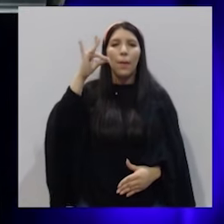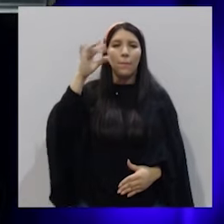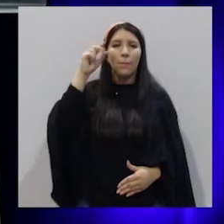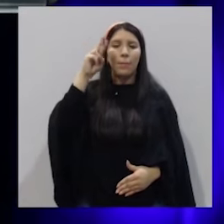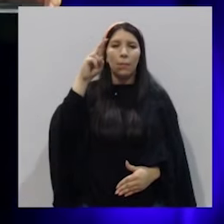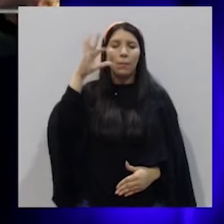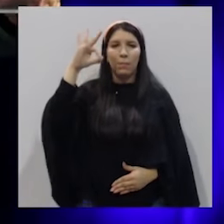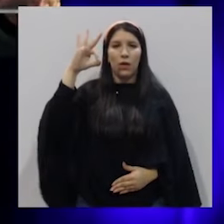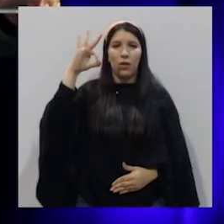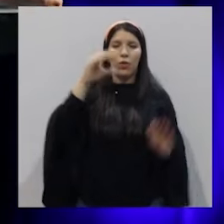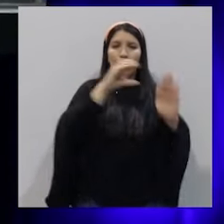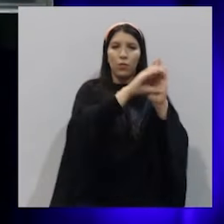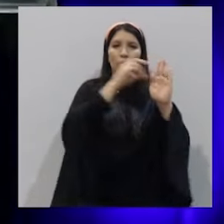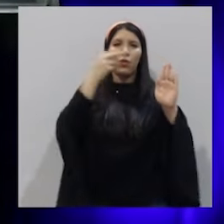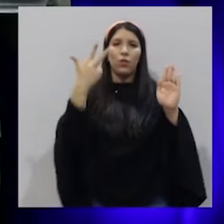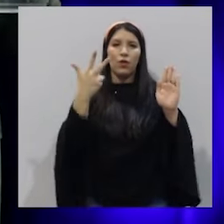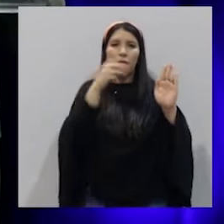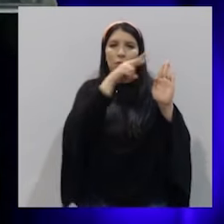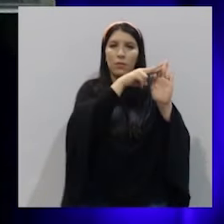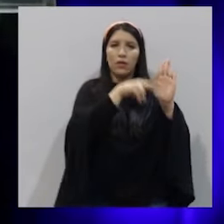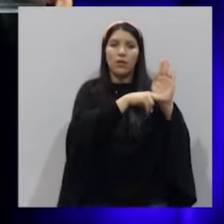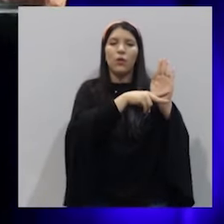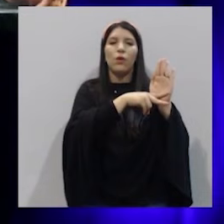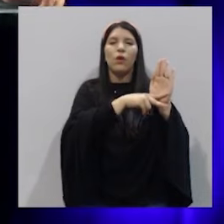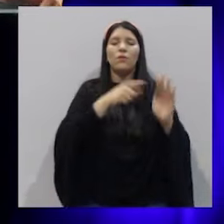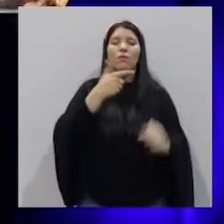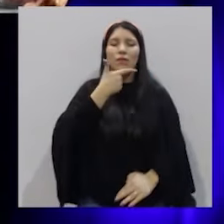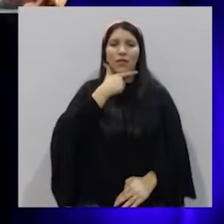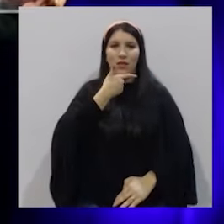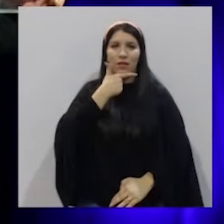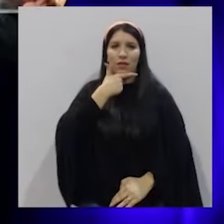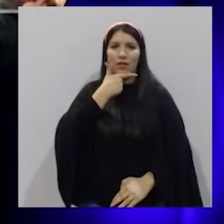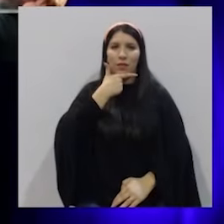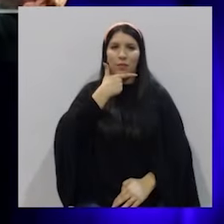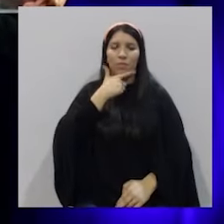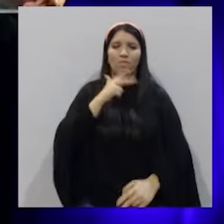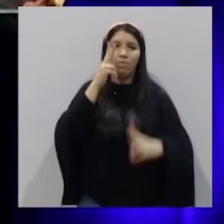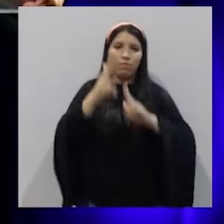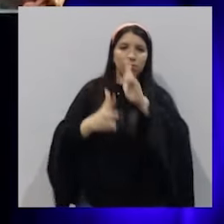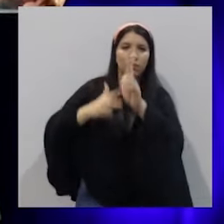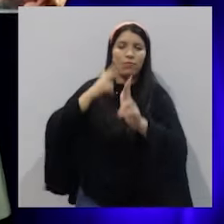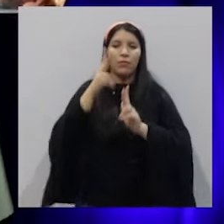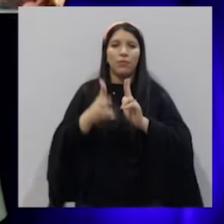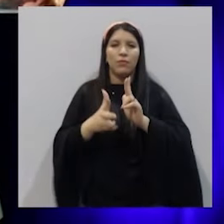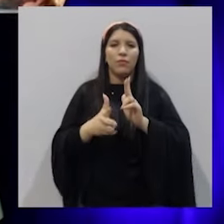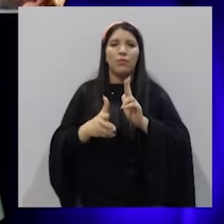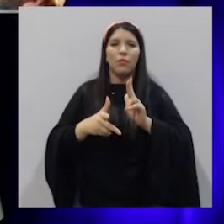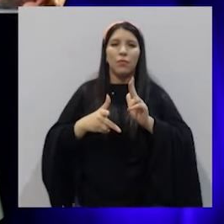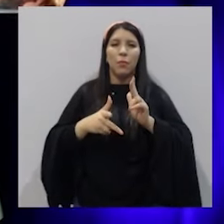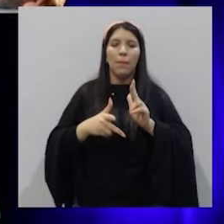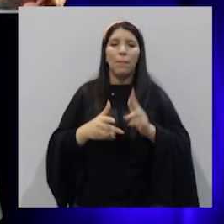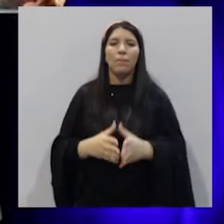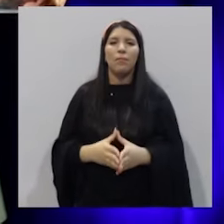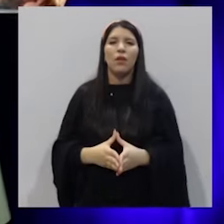alerta manténgase alerta no sea que arrastrados por el error